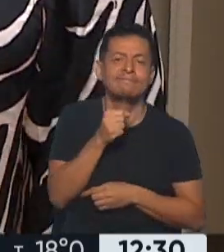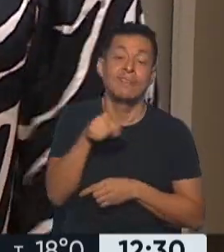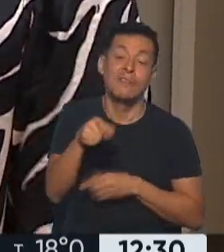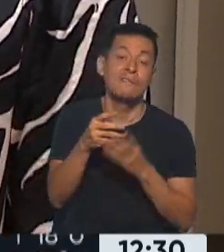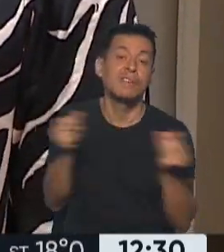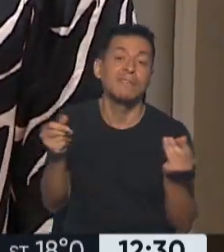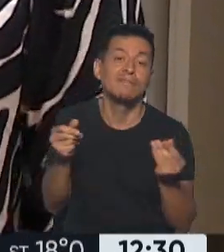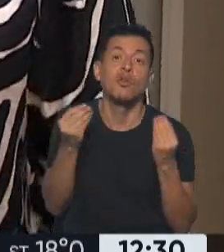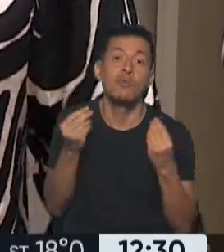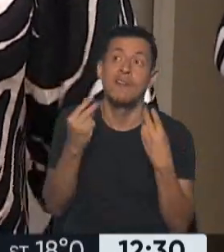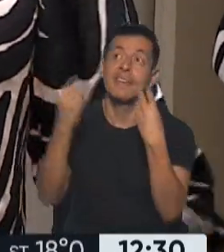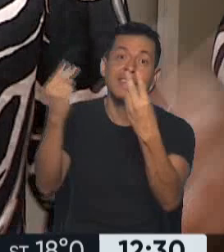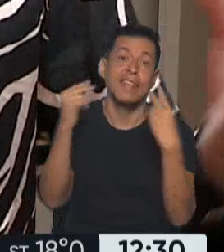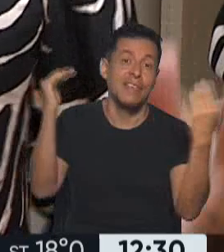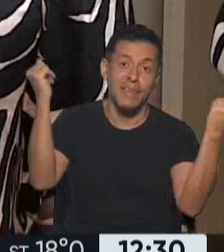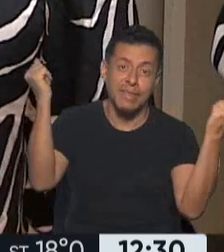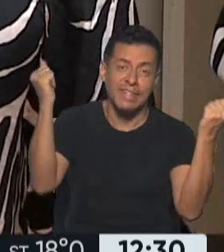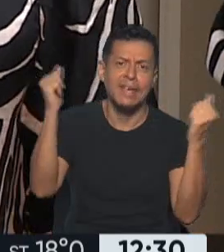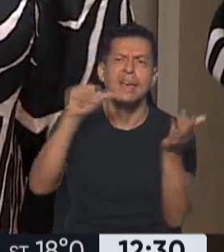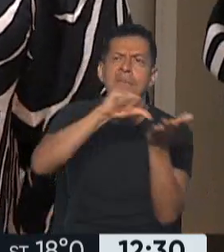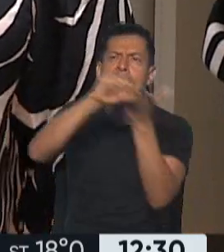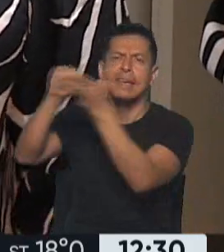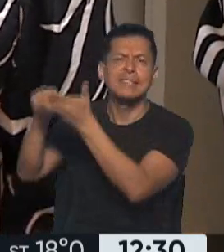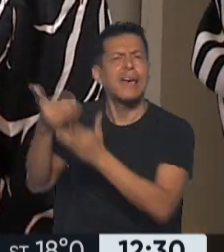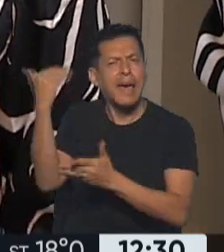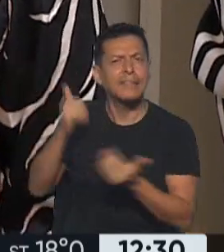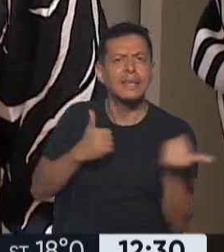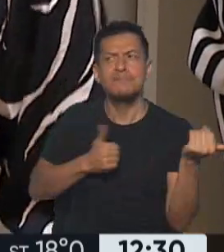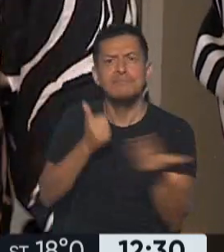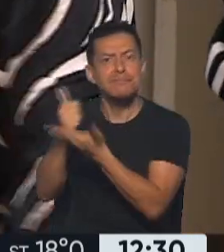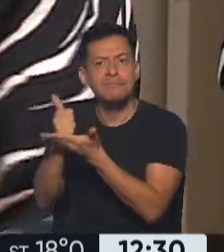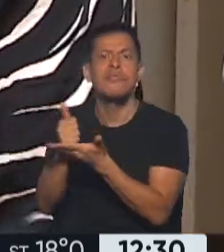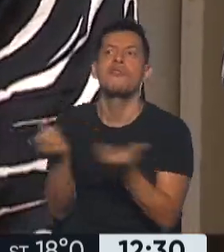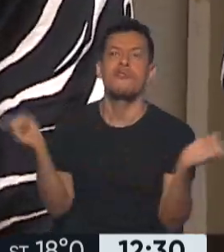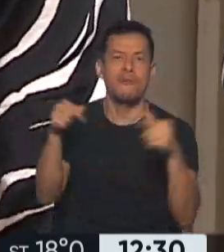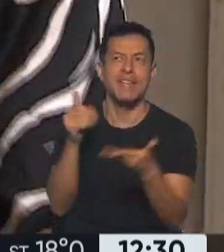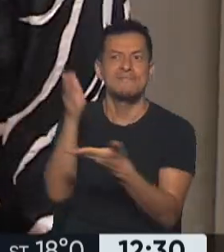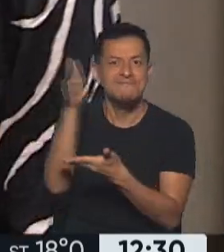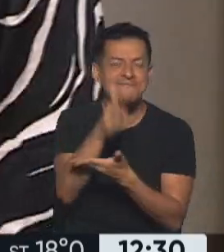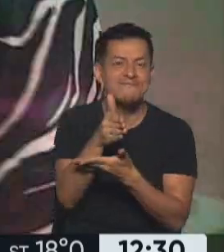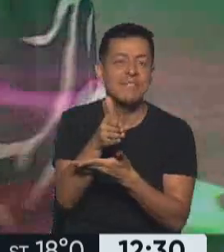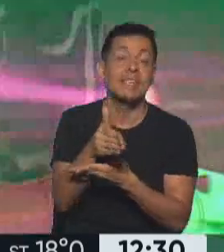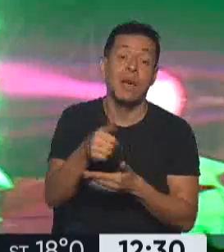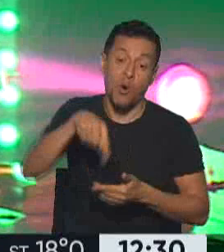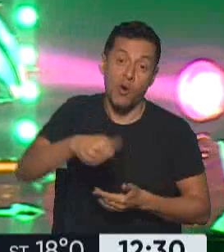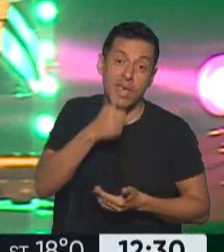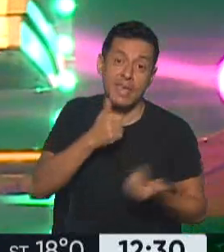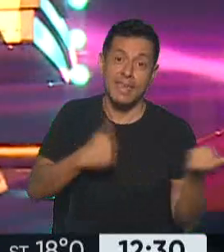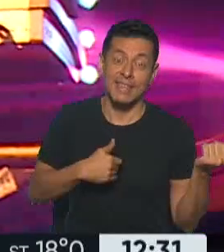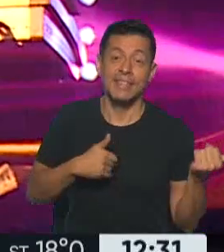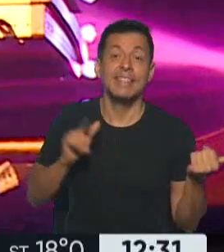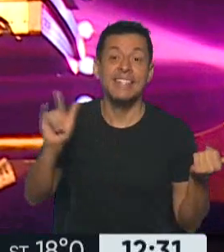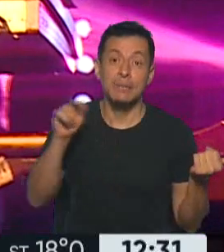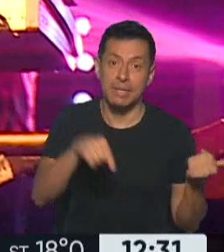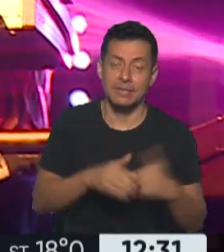cerrarla con una gira de despedida por todos los países donde hemos tocado. Así que, bueno, hoy es la presentación del Quilmes. El 30 tocamos en